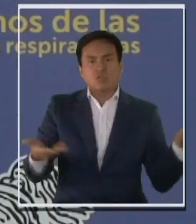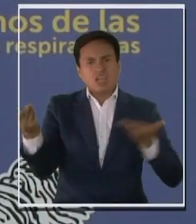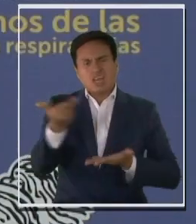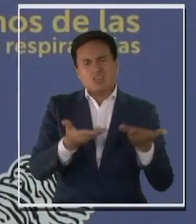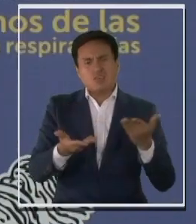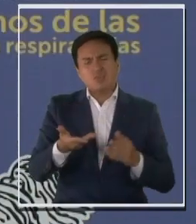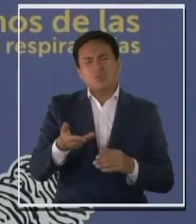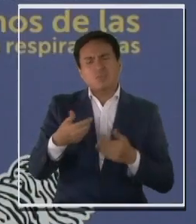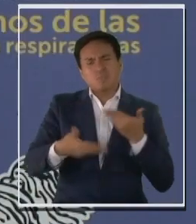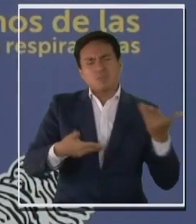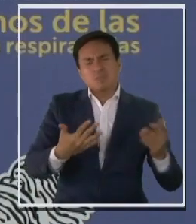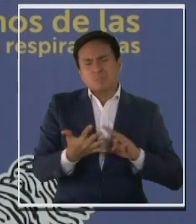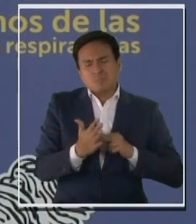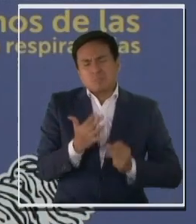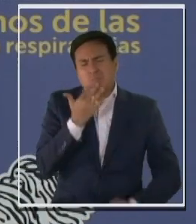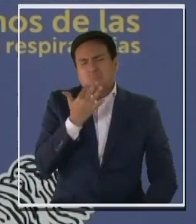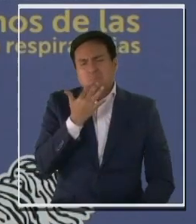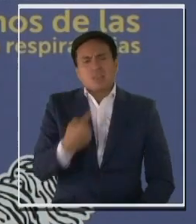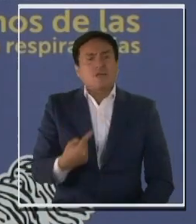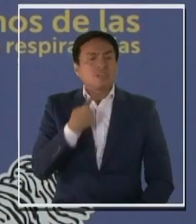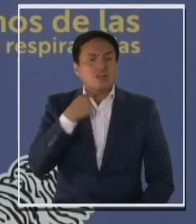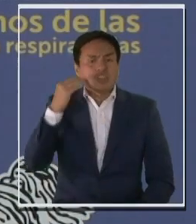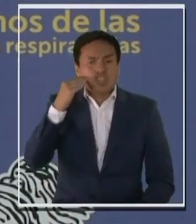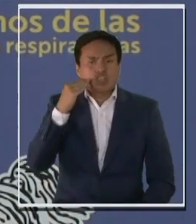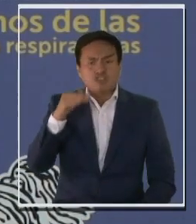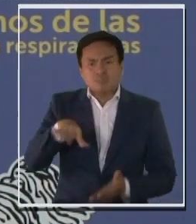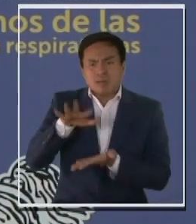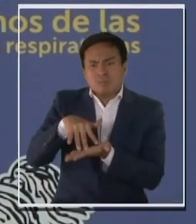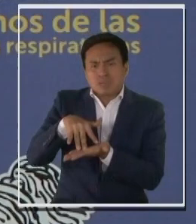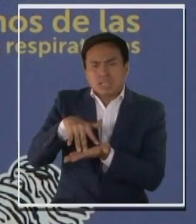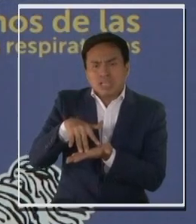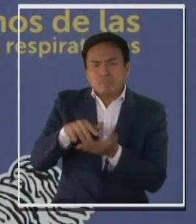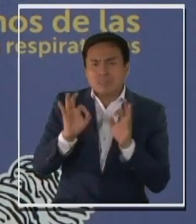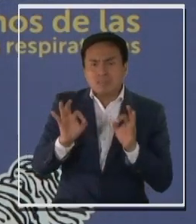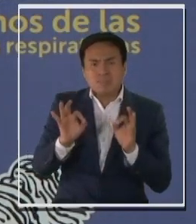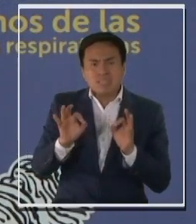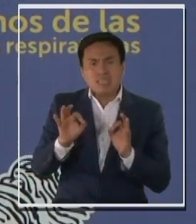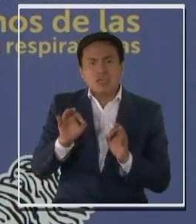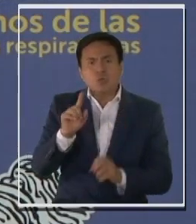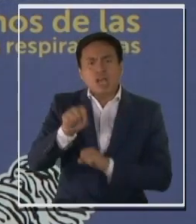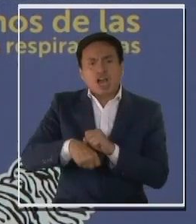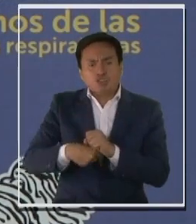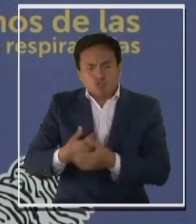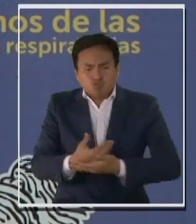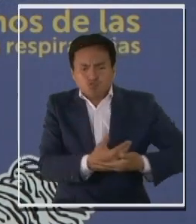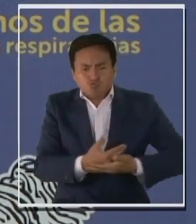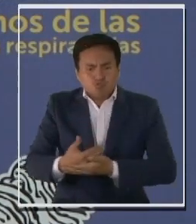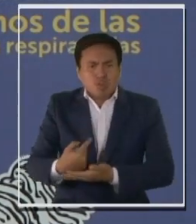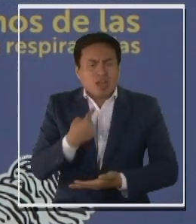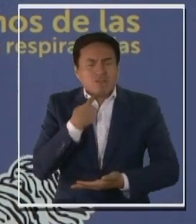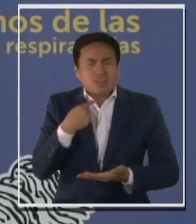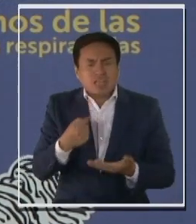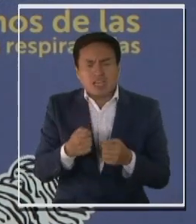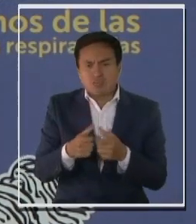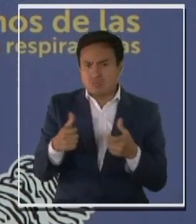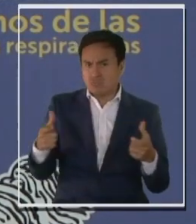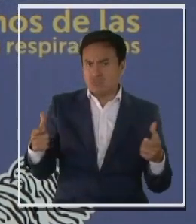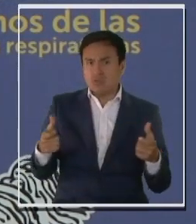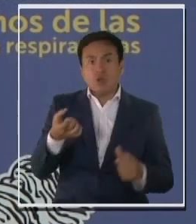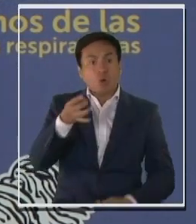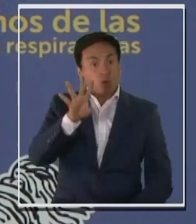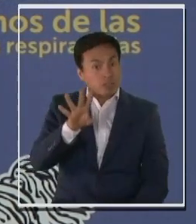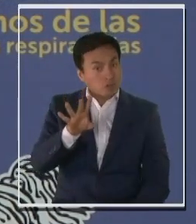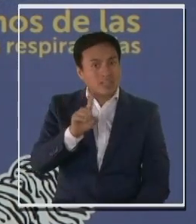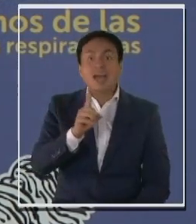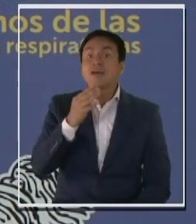de virus respiratorio porque están afectando a los niños más vulnerables especialmente a los niños menores de un año y también no son los